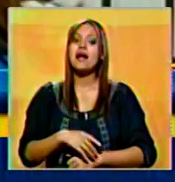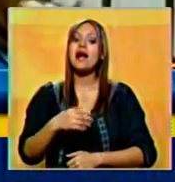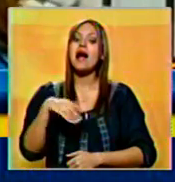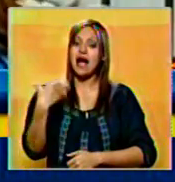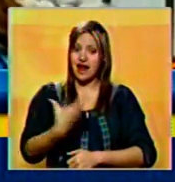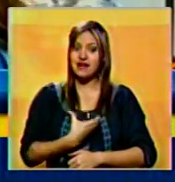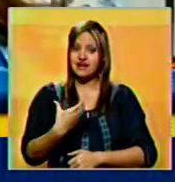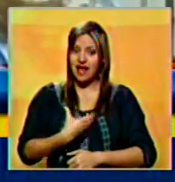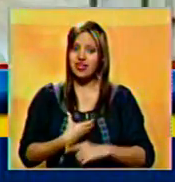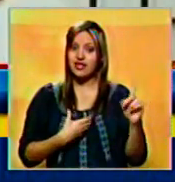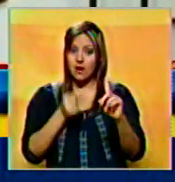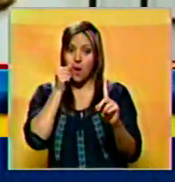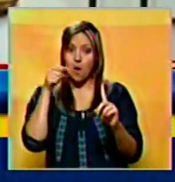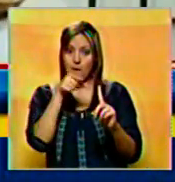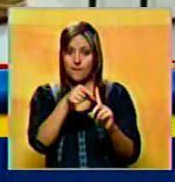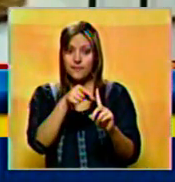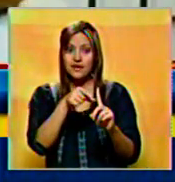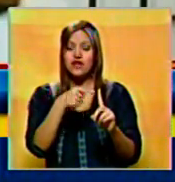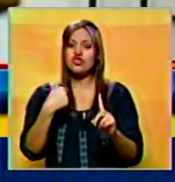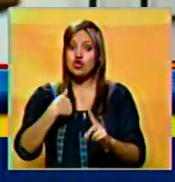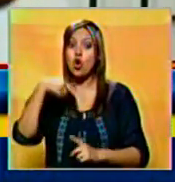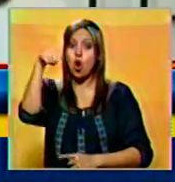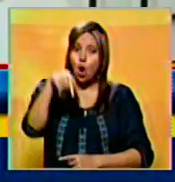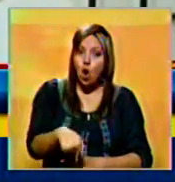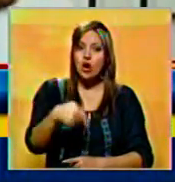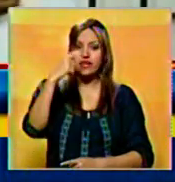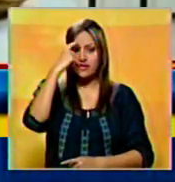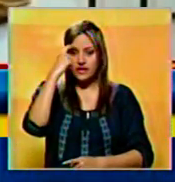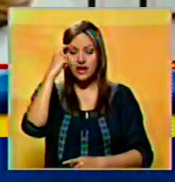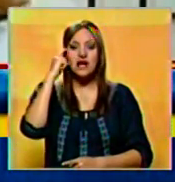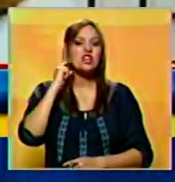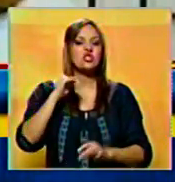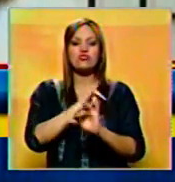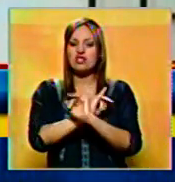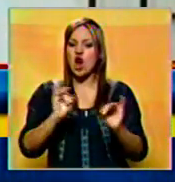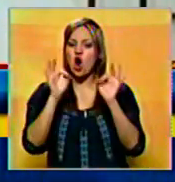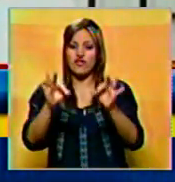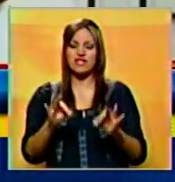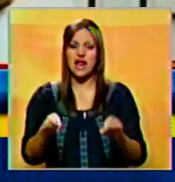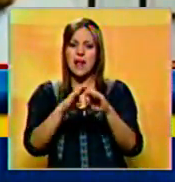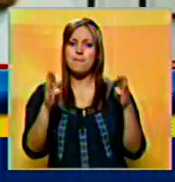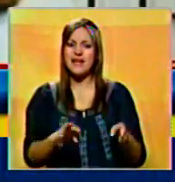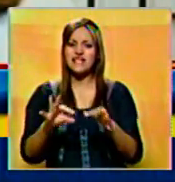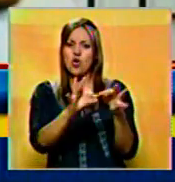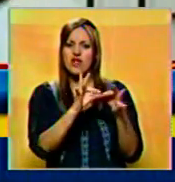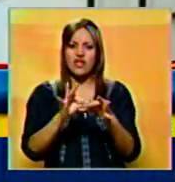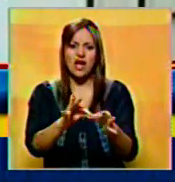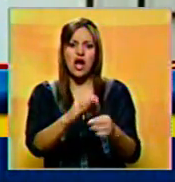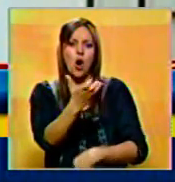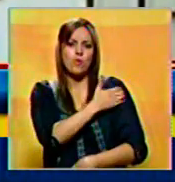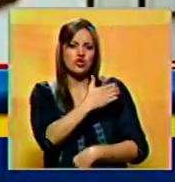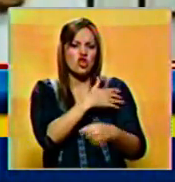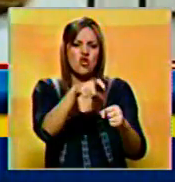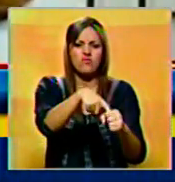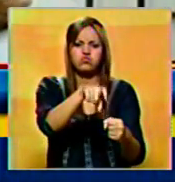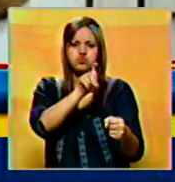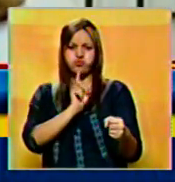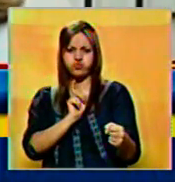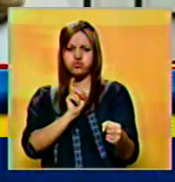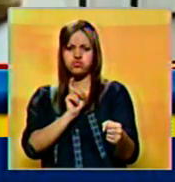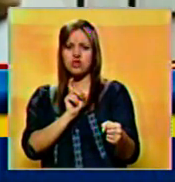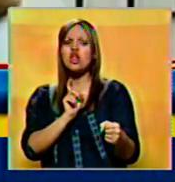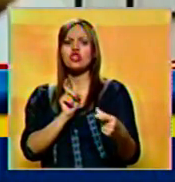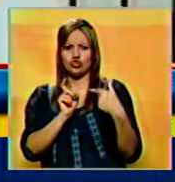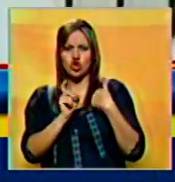alcalde Richard Fermín. Yo hoy me retiro de la mesa de la MUP y con toda